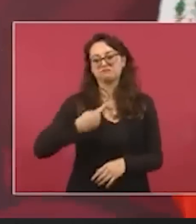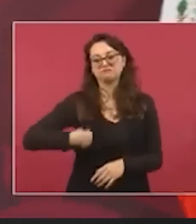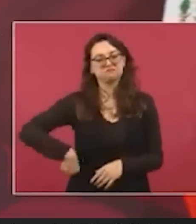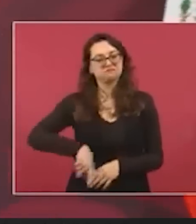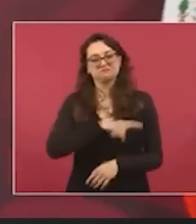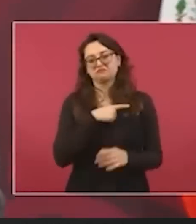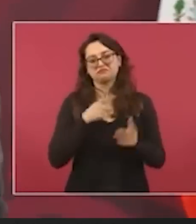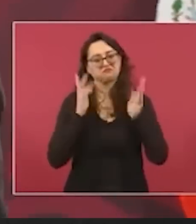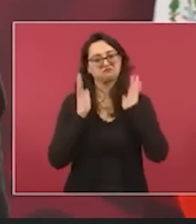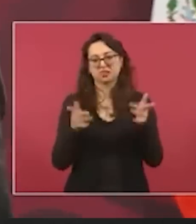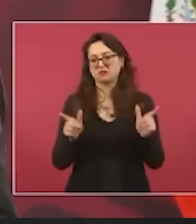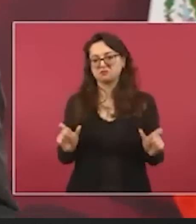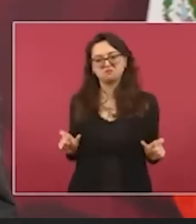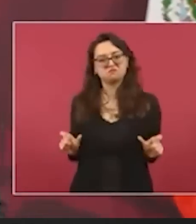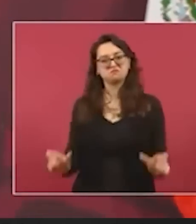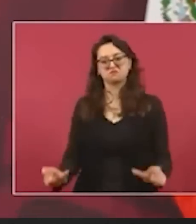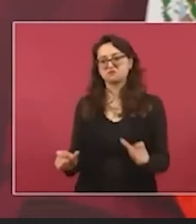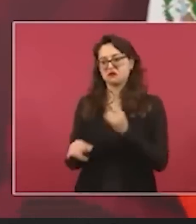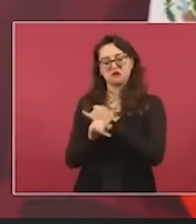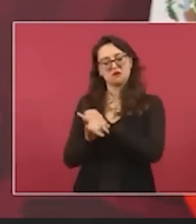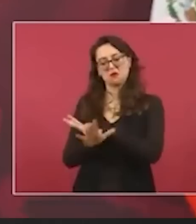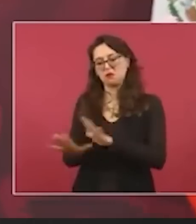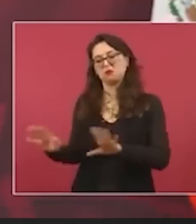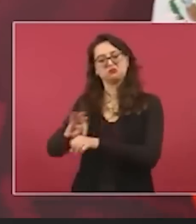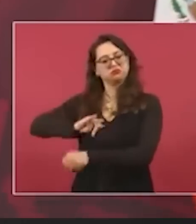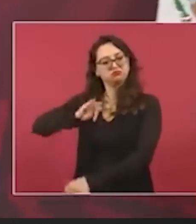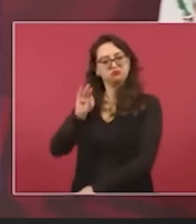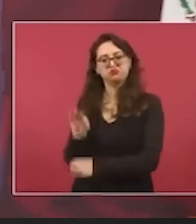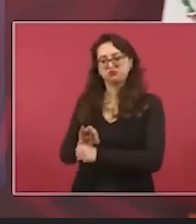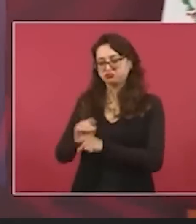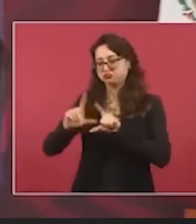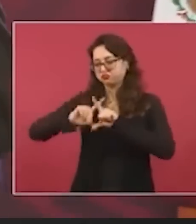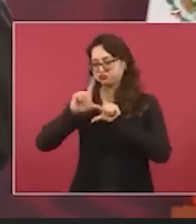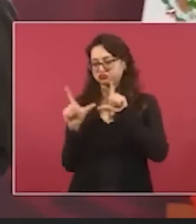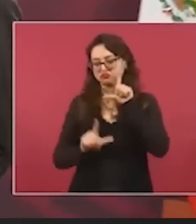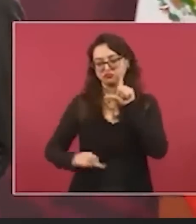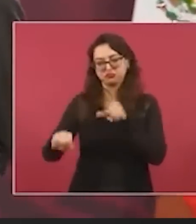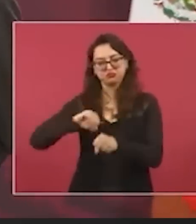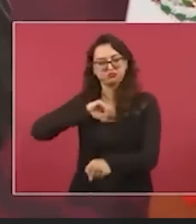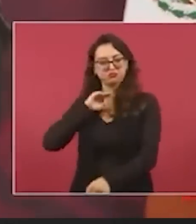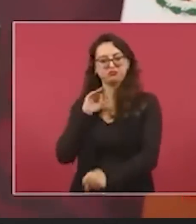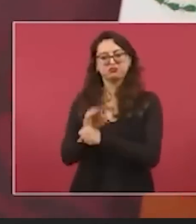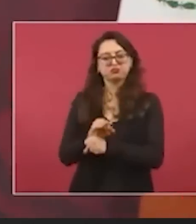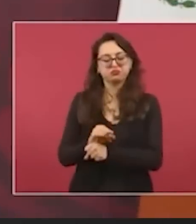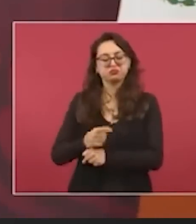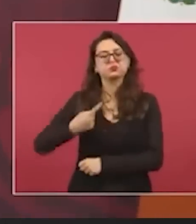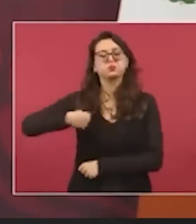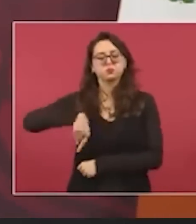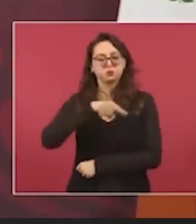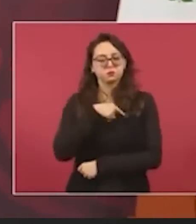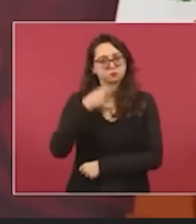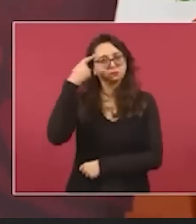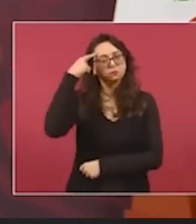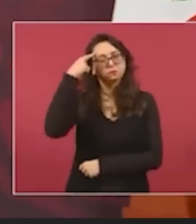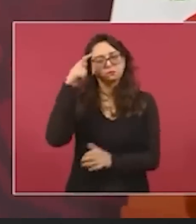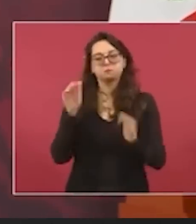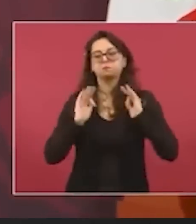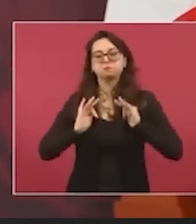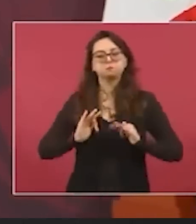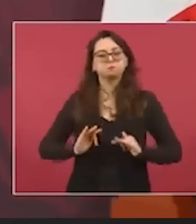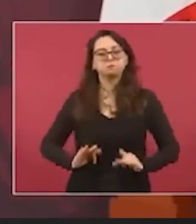como para decir que no se van a violar derechos humanos, ni